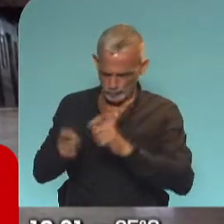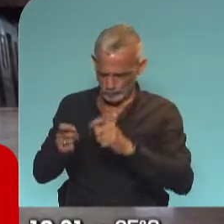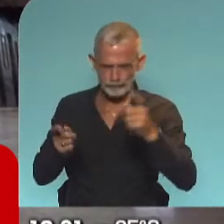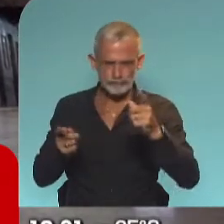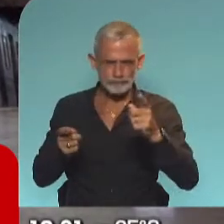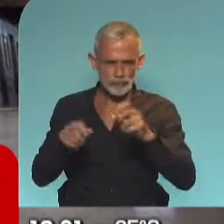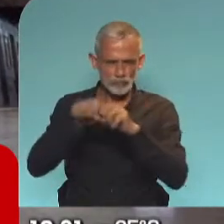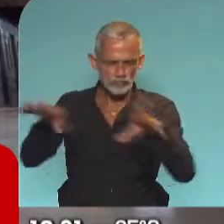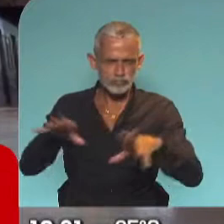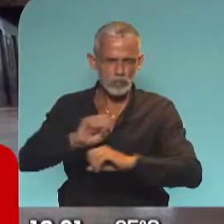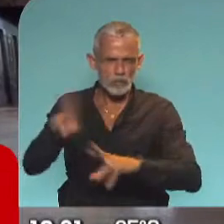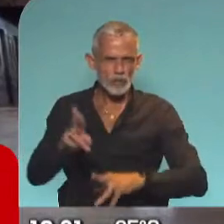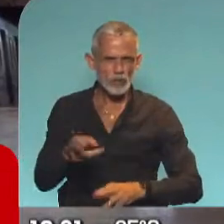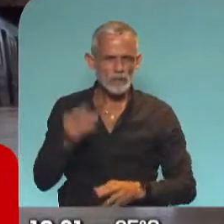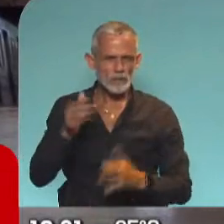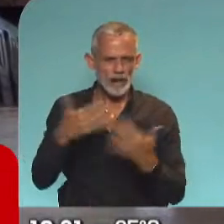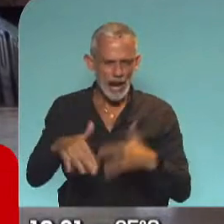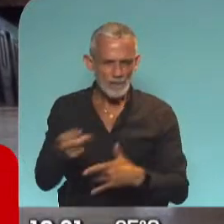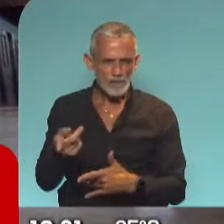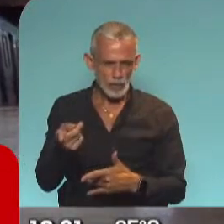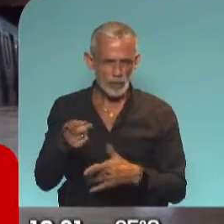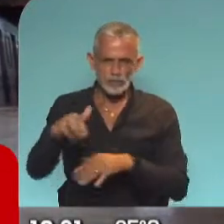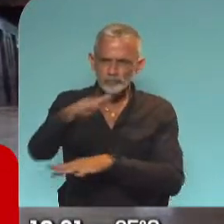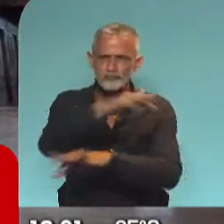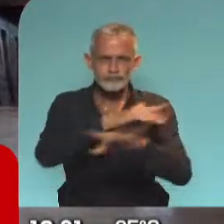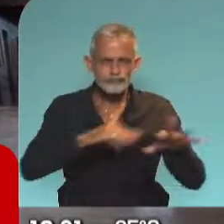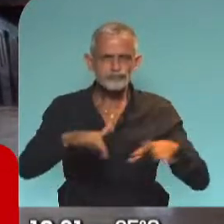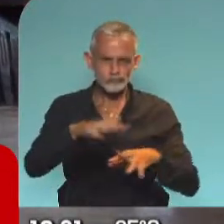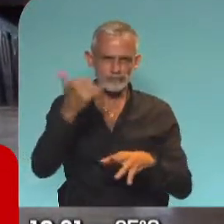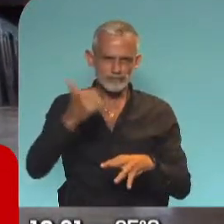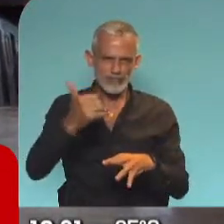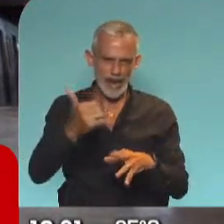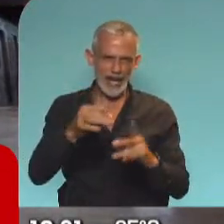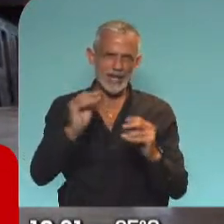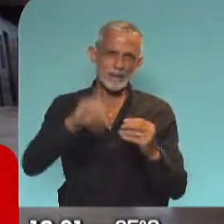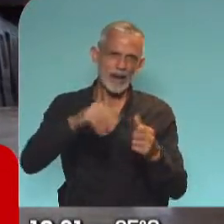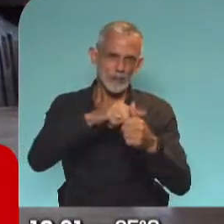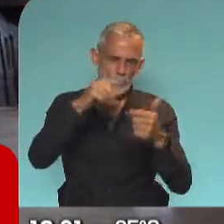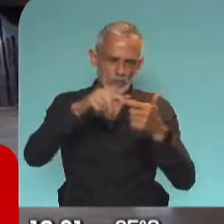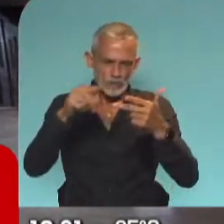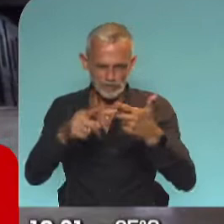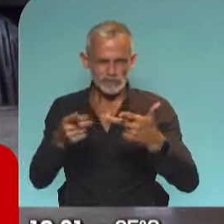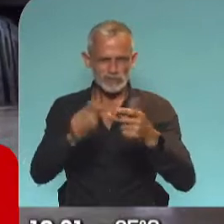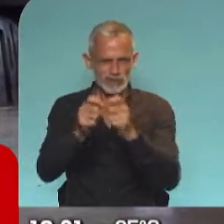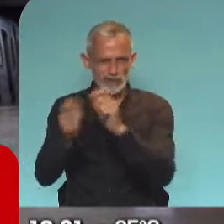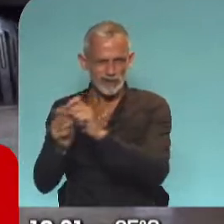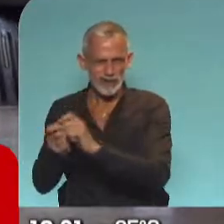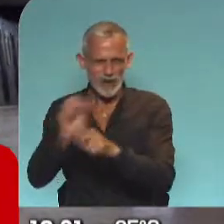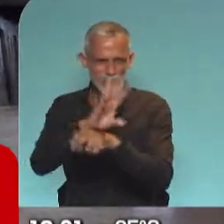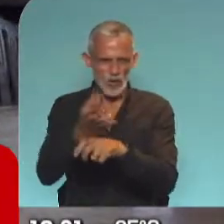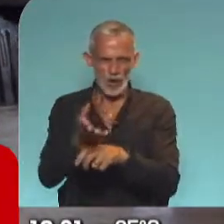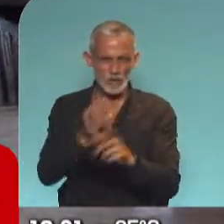que la cepa que teníamos anterior, que tenemos y que circula desde el principio. Entonces fíjese que además hay un